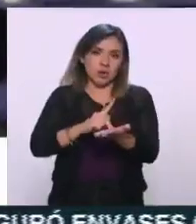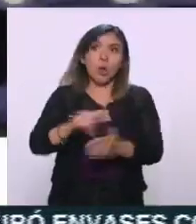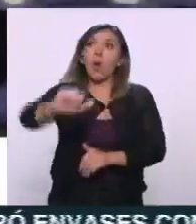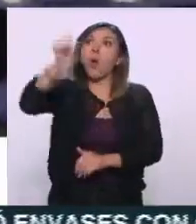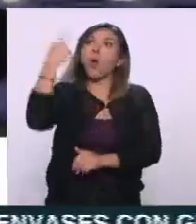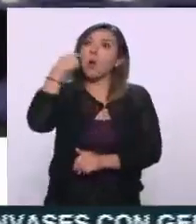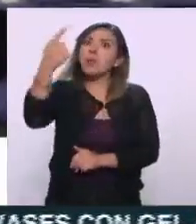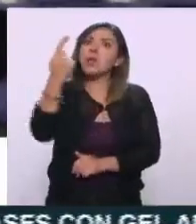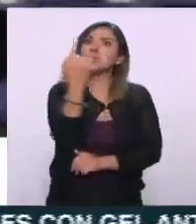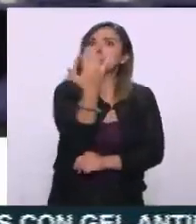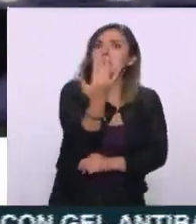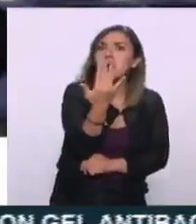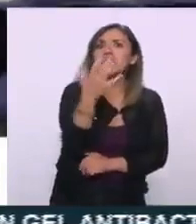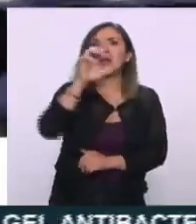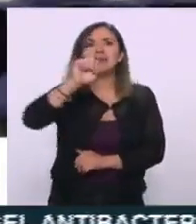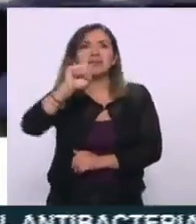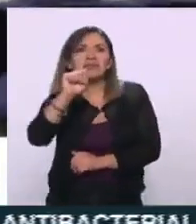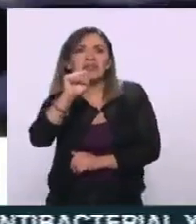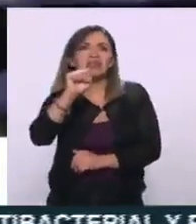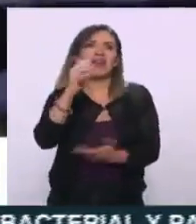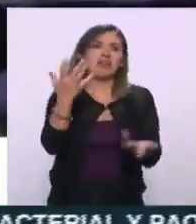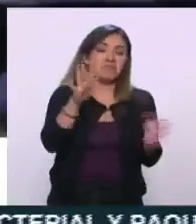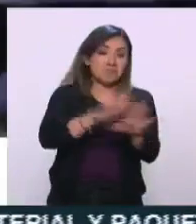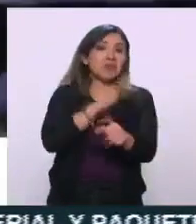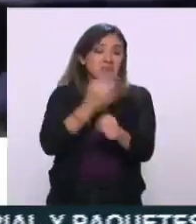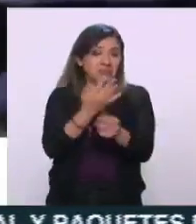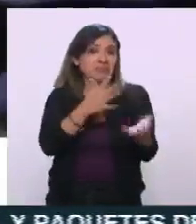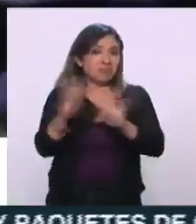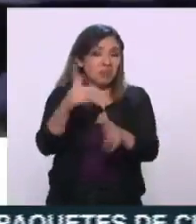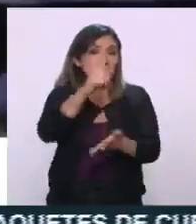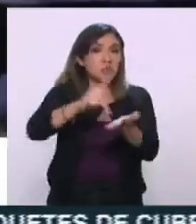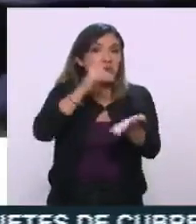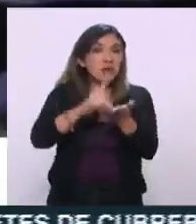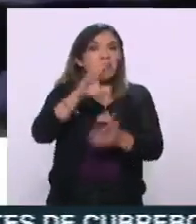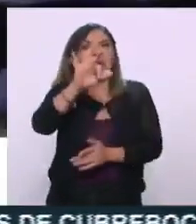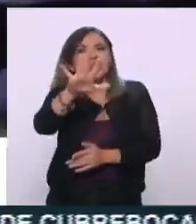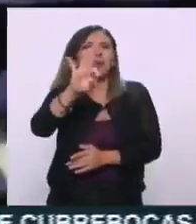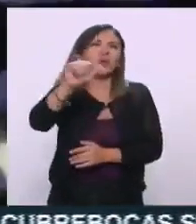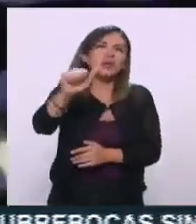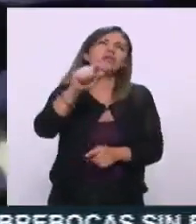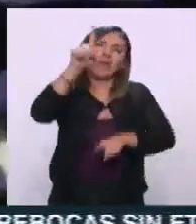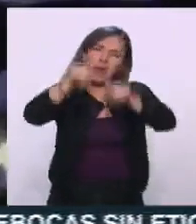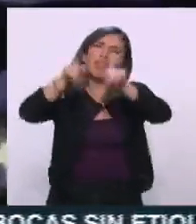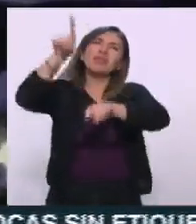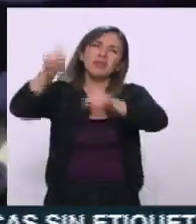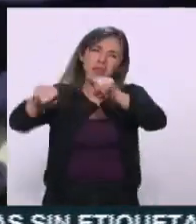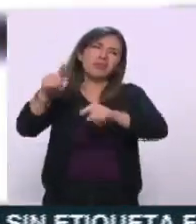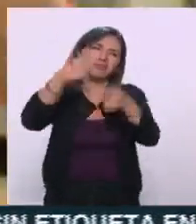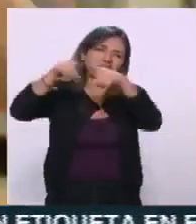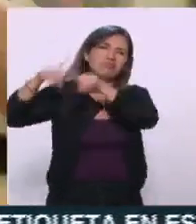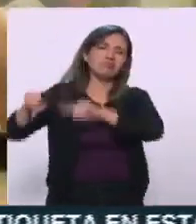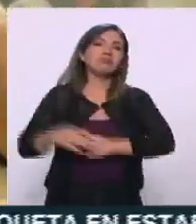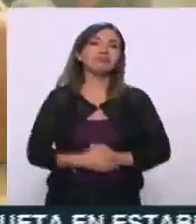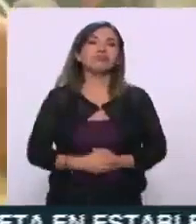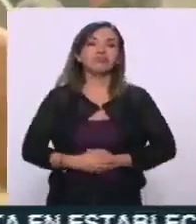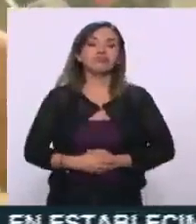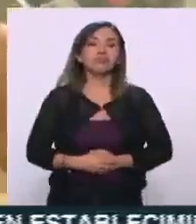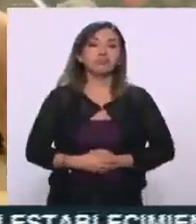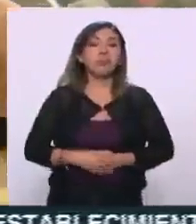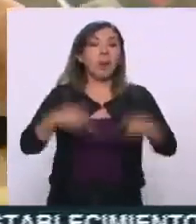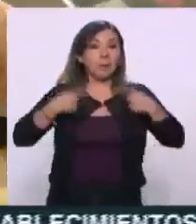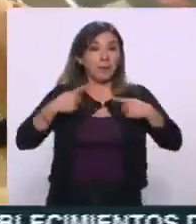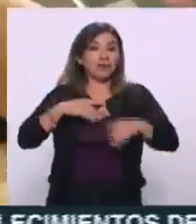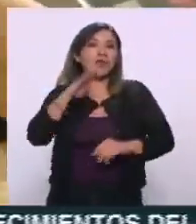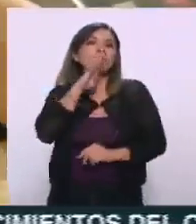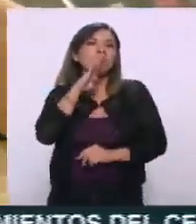lados está en 50, en 60 pesos tal vez, 45, 46, es variado el precio del huevo. Las amas de